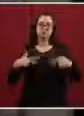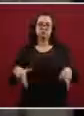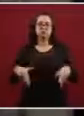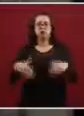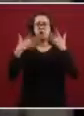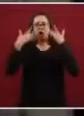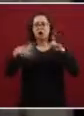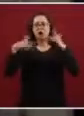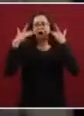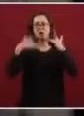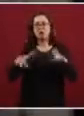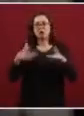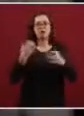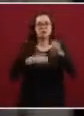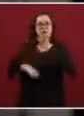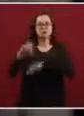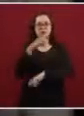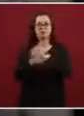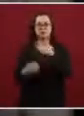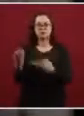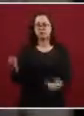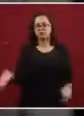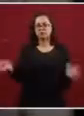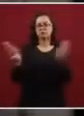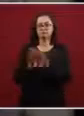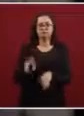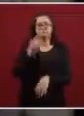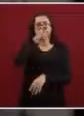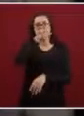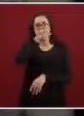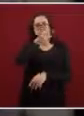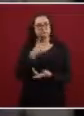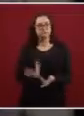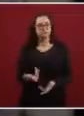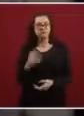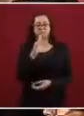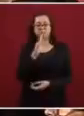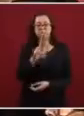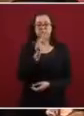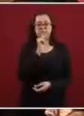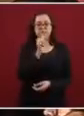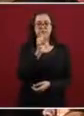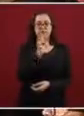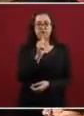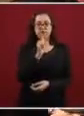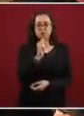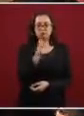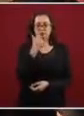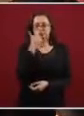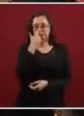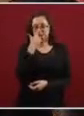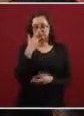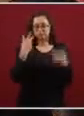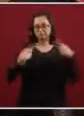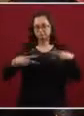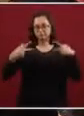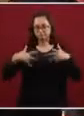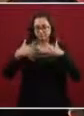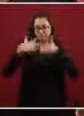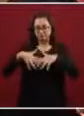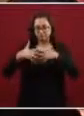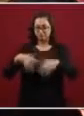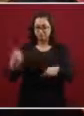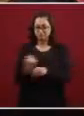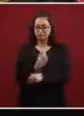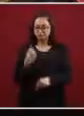este sector. Esa es una gran preocupación. No ha habido alguna respuesta alguna y los industriales del calzado pues sí están